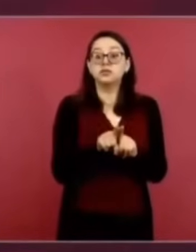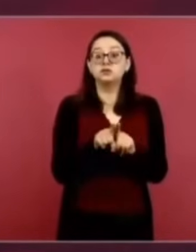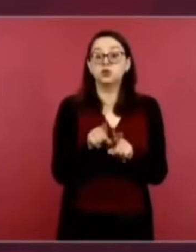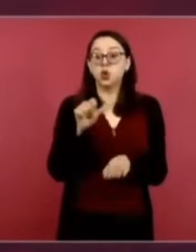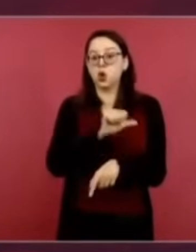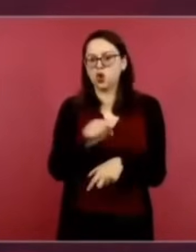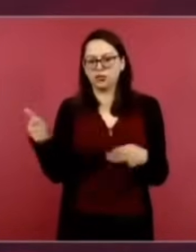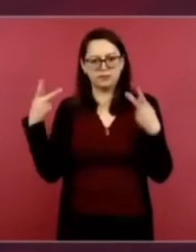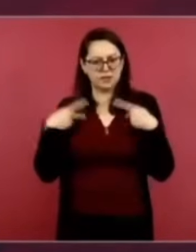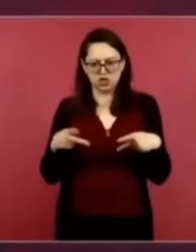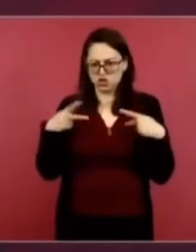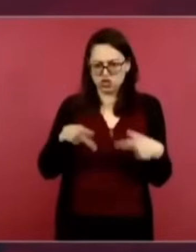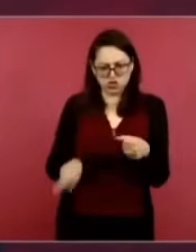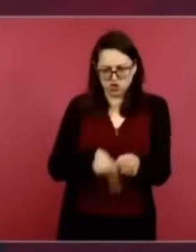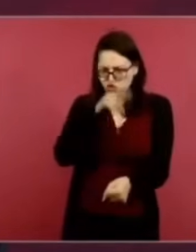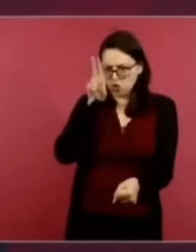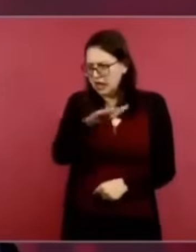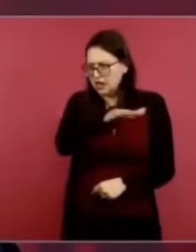contribuyente,